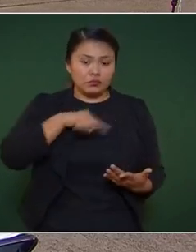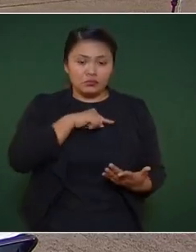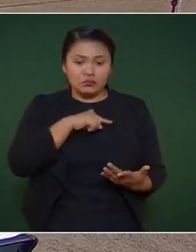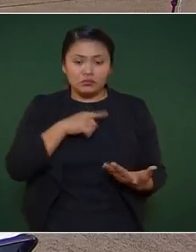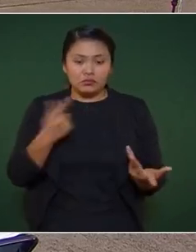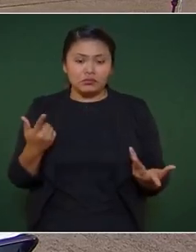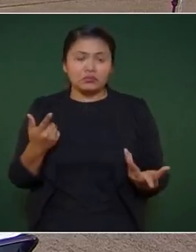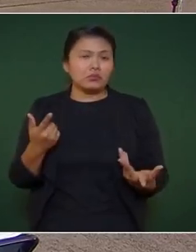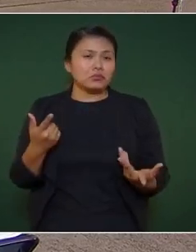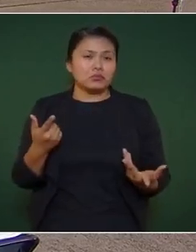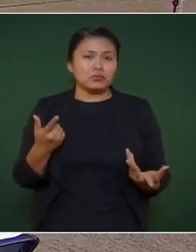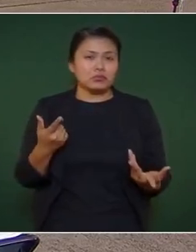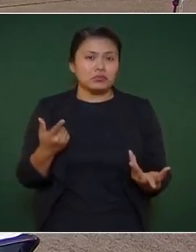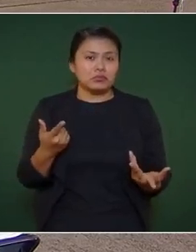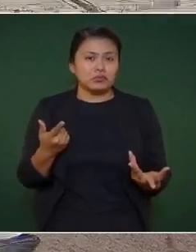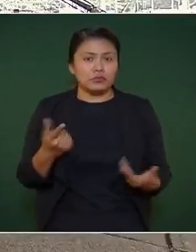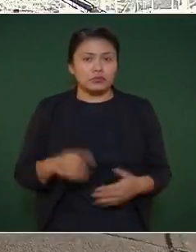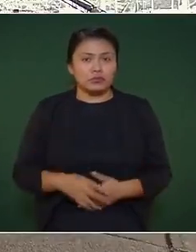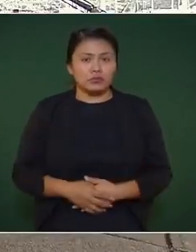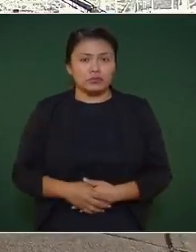vayan por allá,